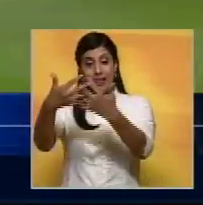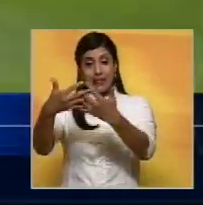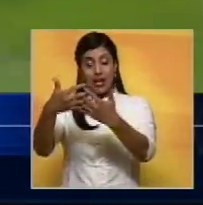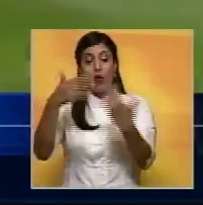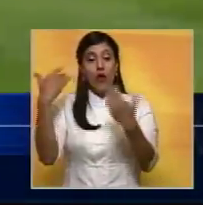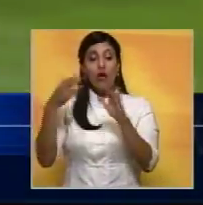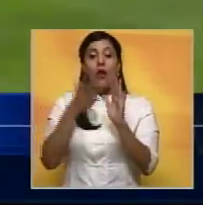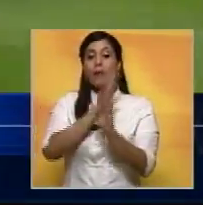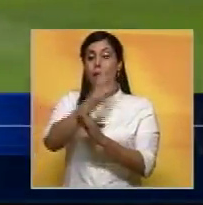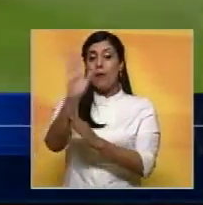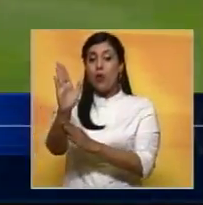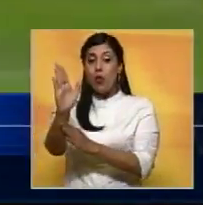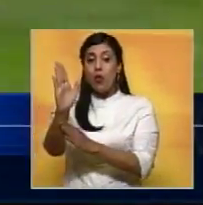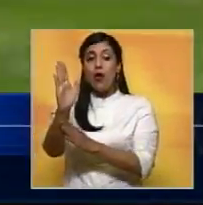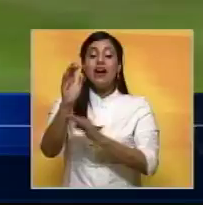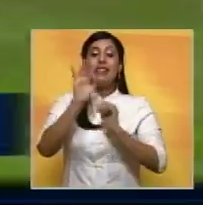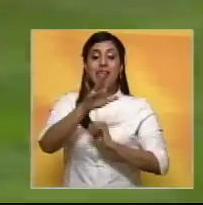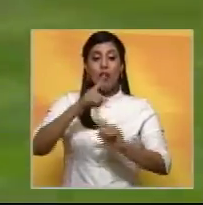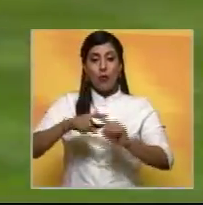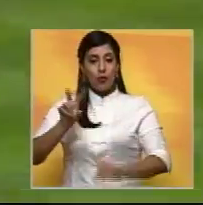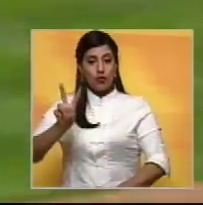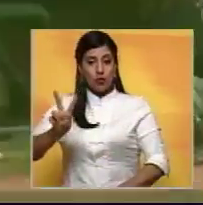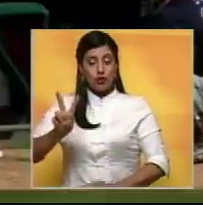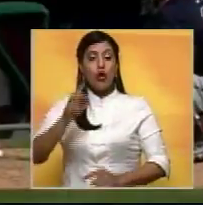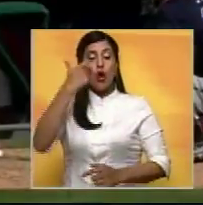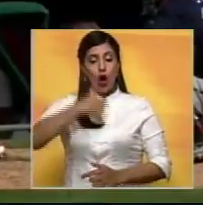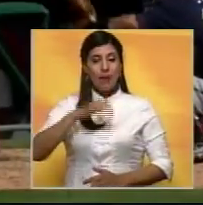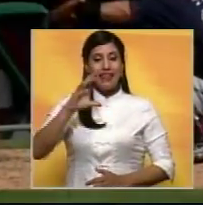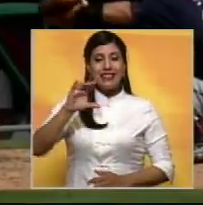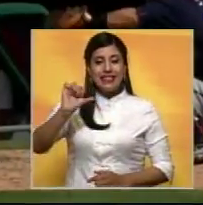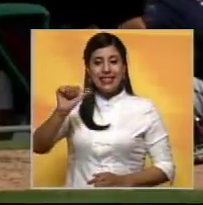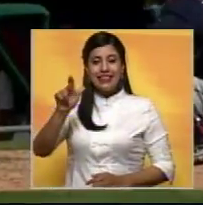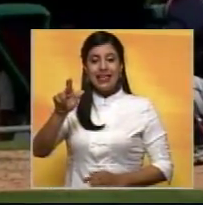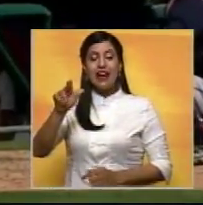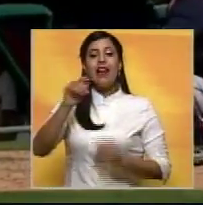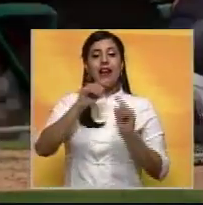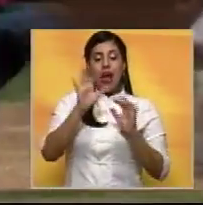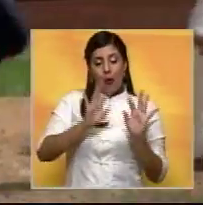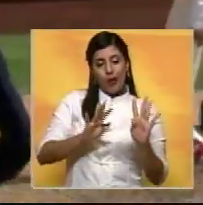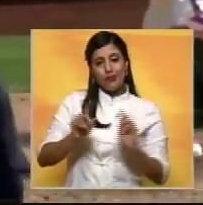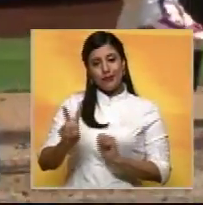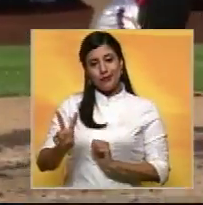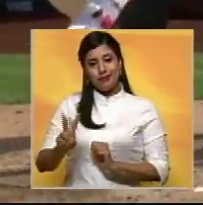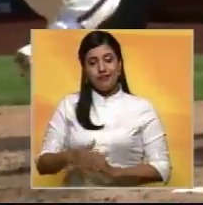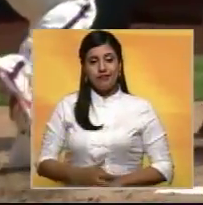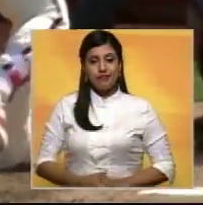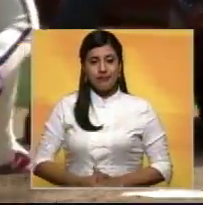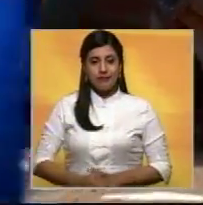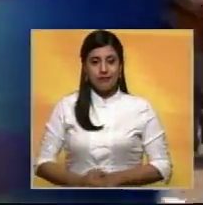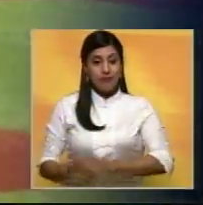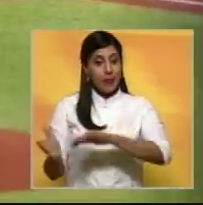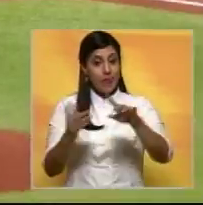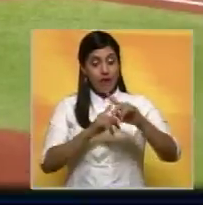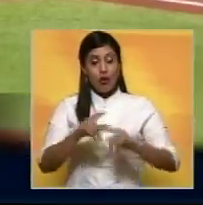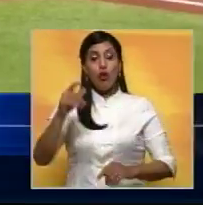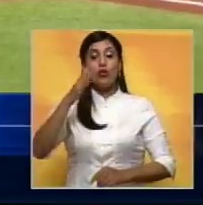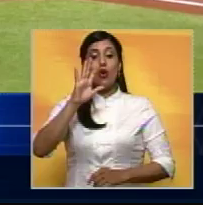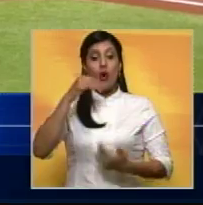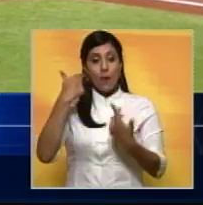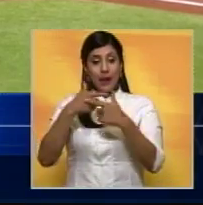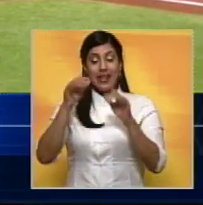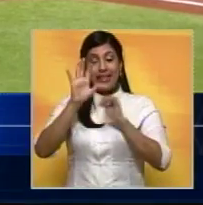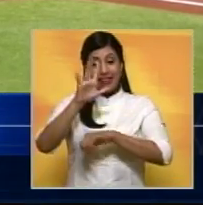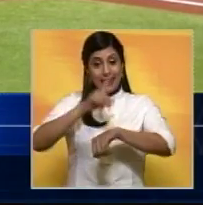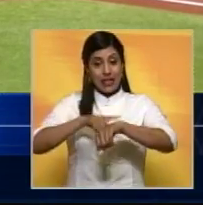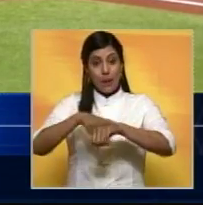de Filadelfia sobre Atlanta, 5-2. César Hernández se fue 4-2. Houston ante Tampa Bay,